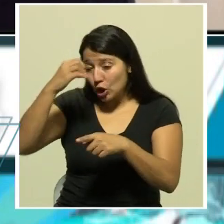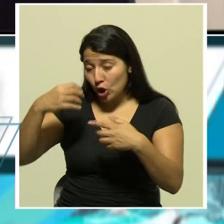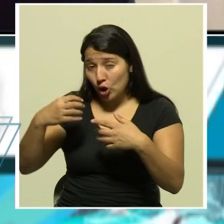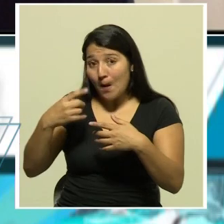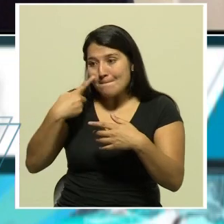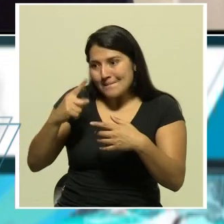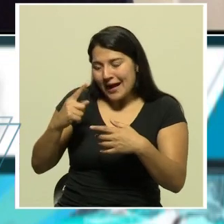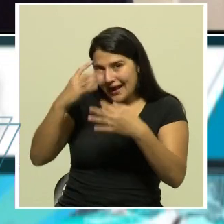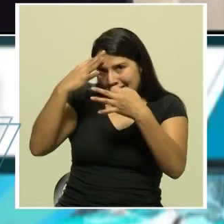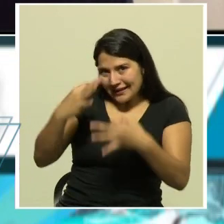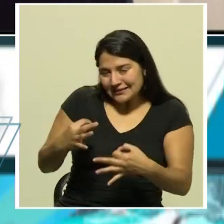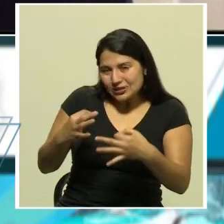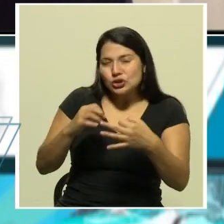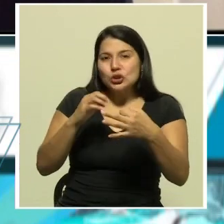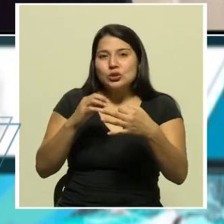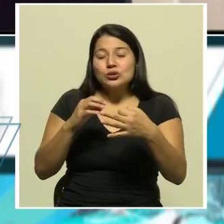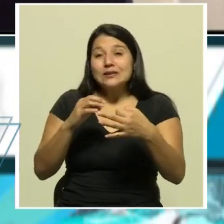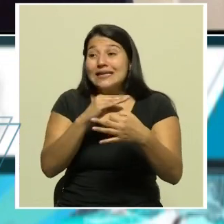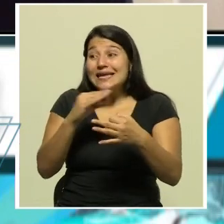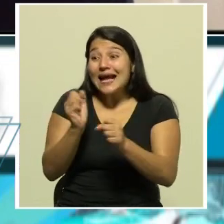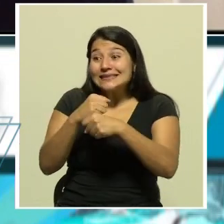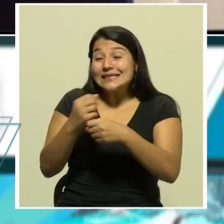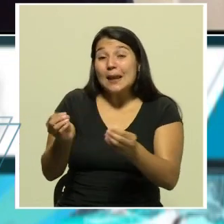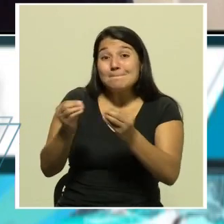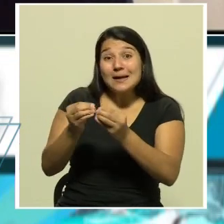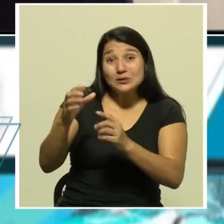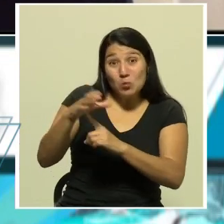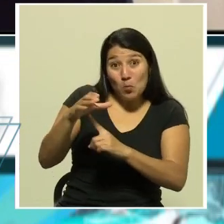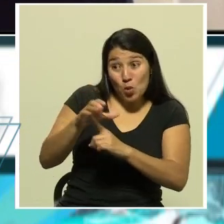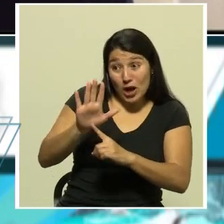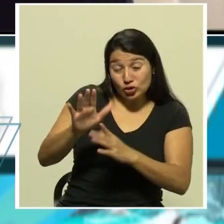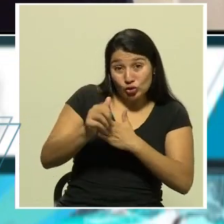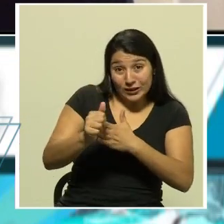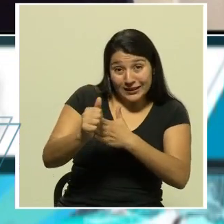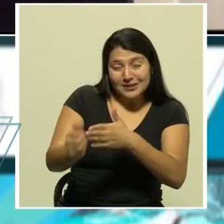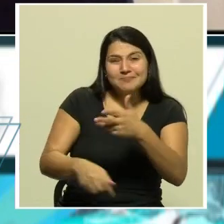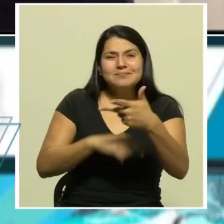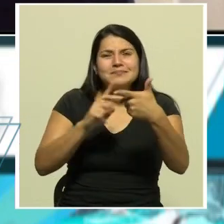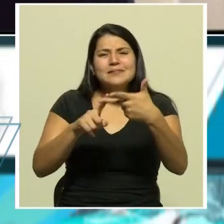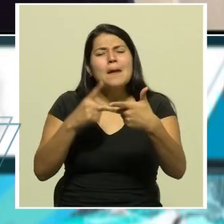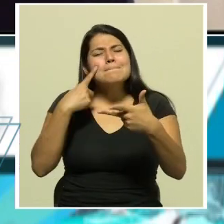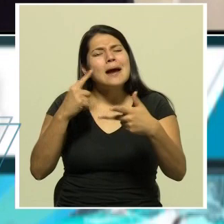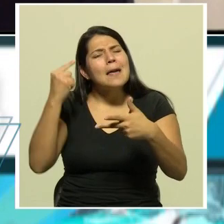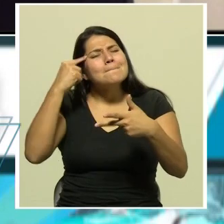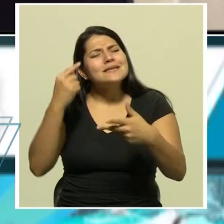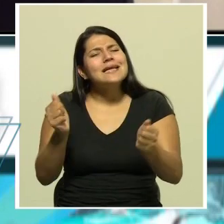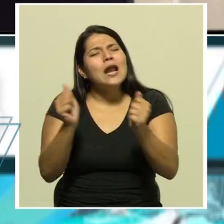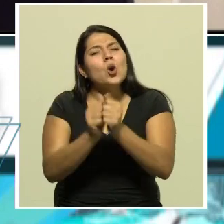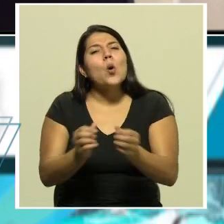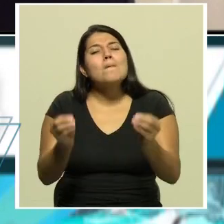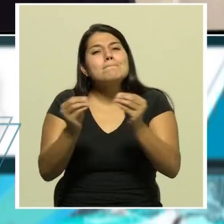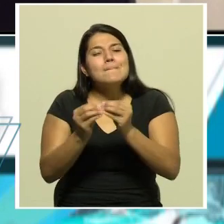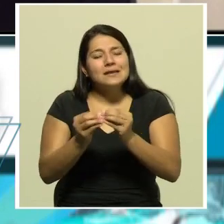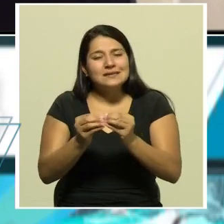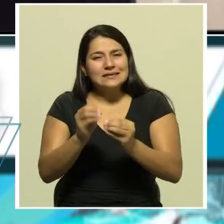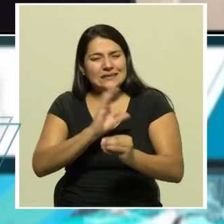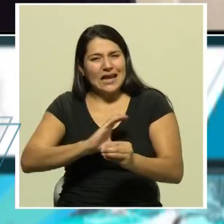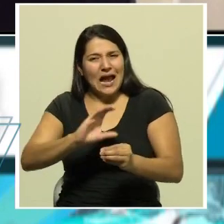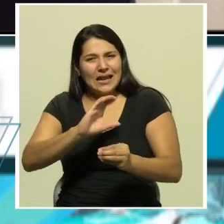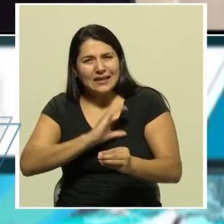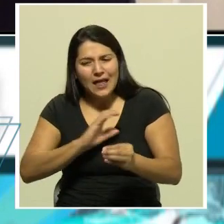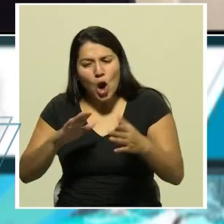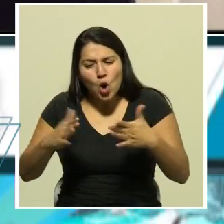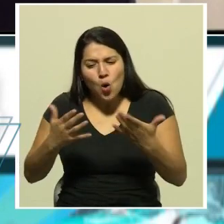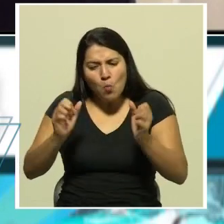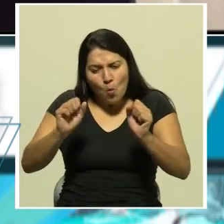de la popularidad de sus líderes, y también para pensar con mayor calidad cómo deben ser la implementación de los programas que permitan